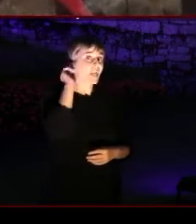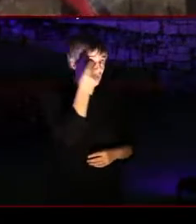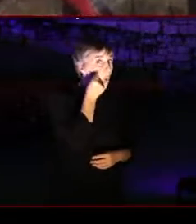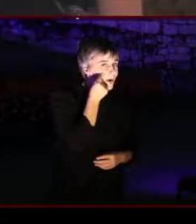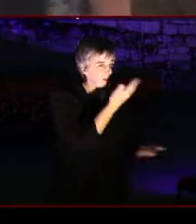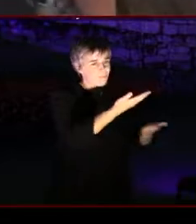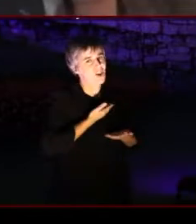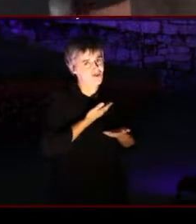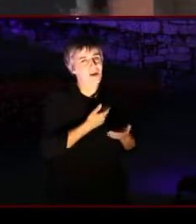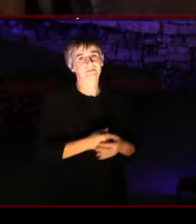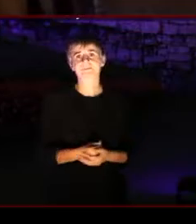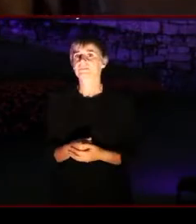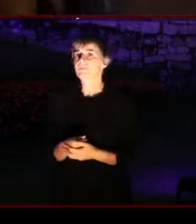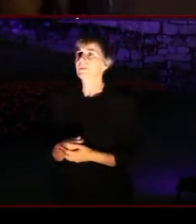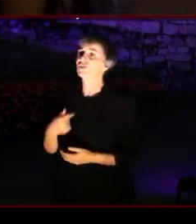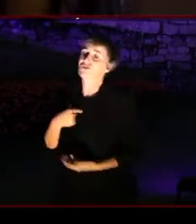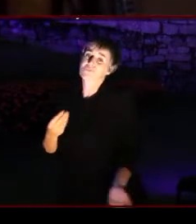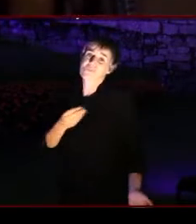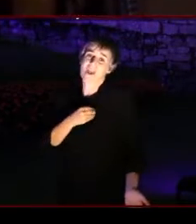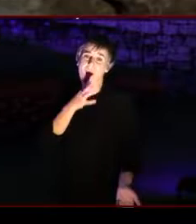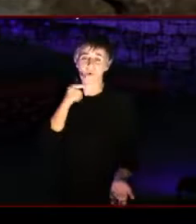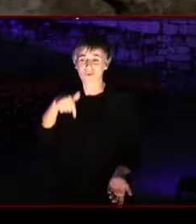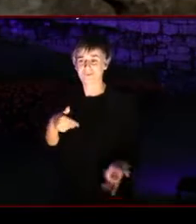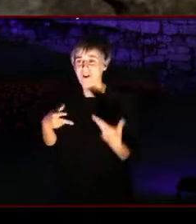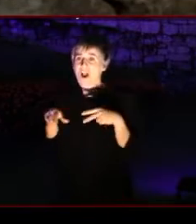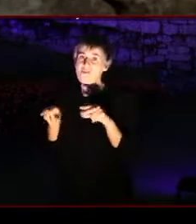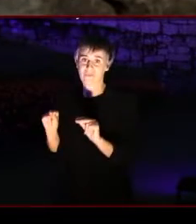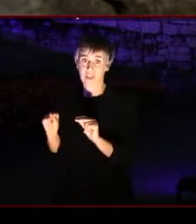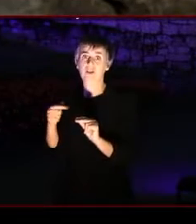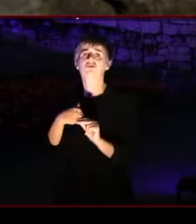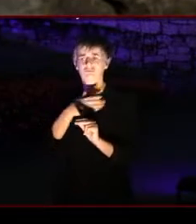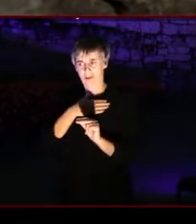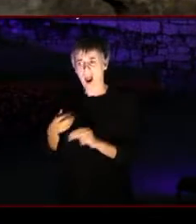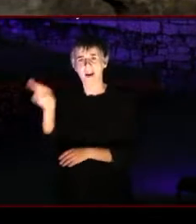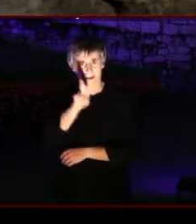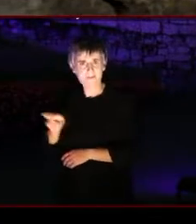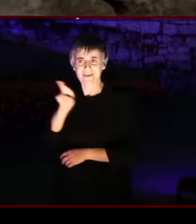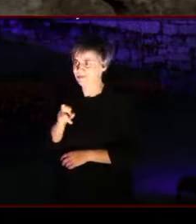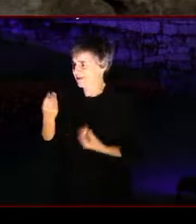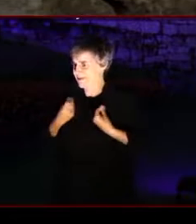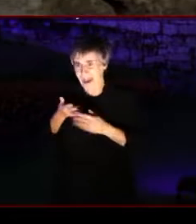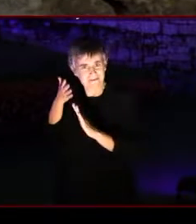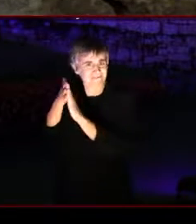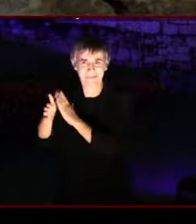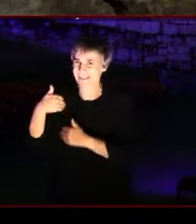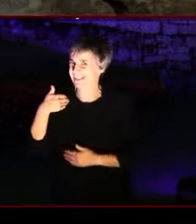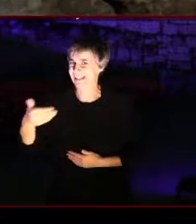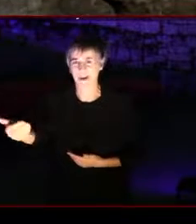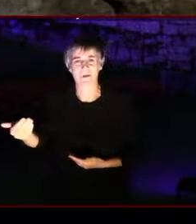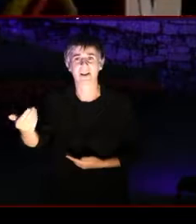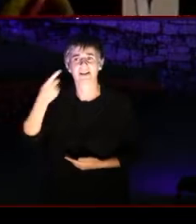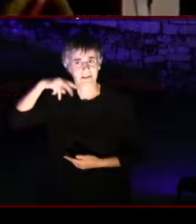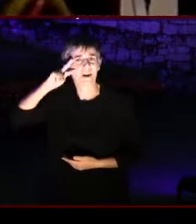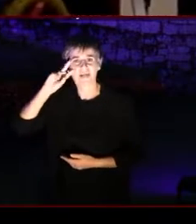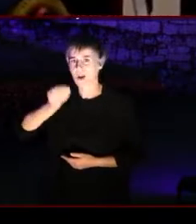da muchísima pena que se acabe esto y yo lo volvería a repetir toda mi vida. La verdad fue una experiencia muy buena,